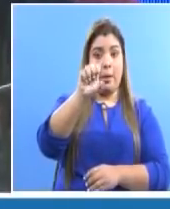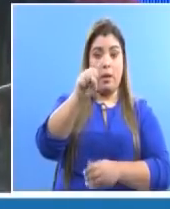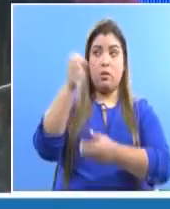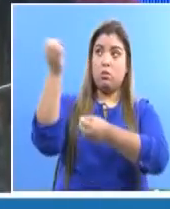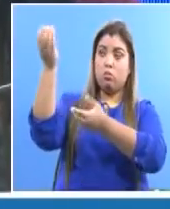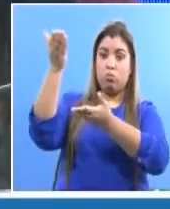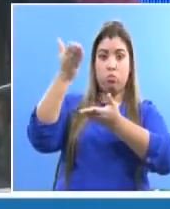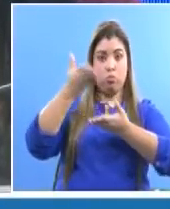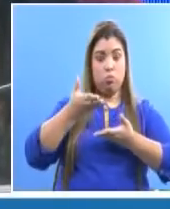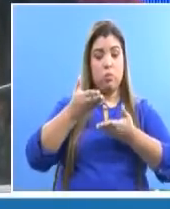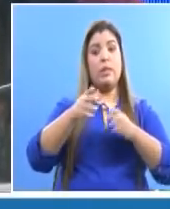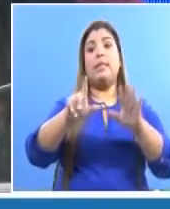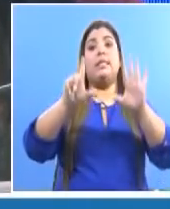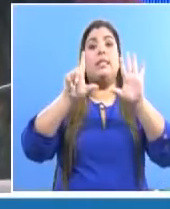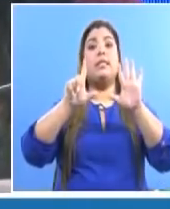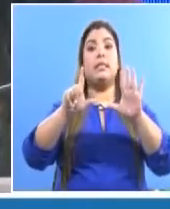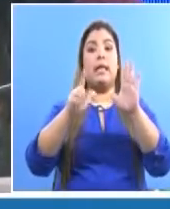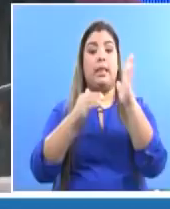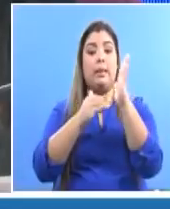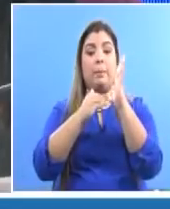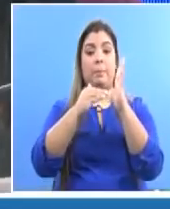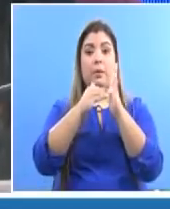reporta